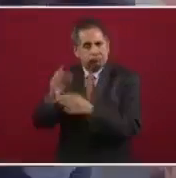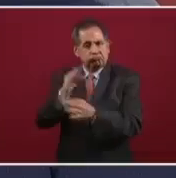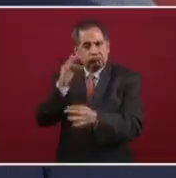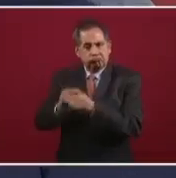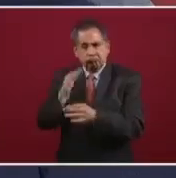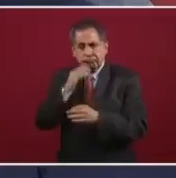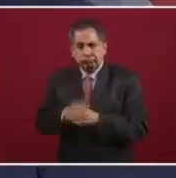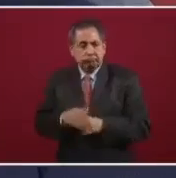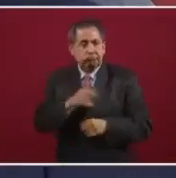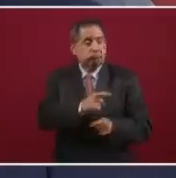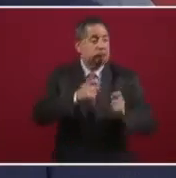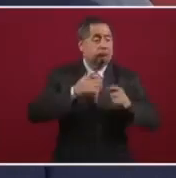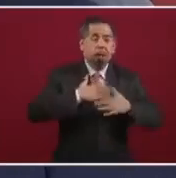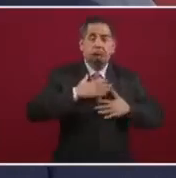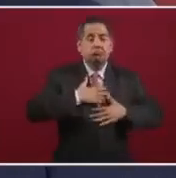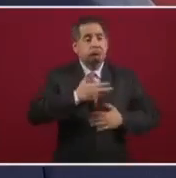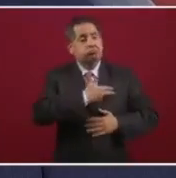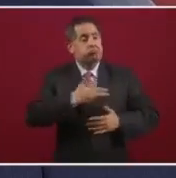no los cargos. O sea,